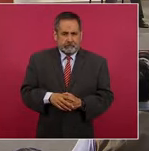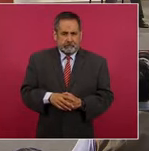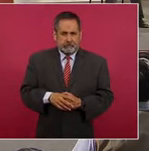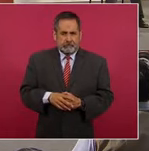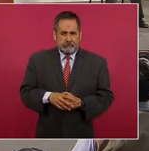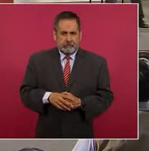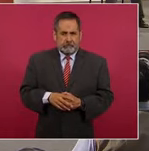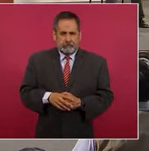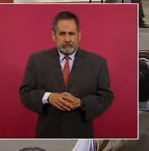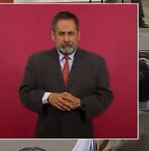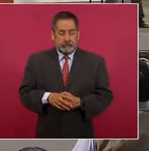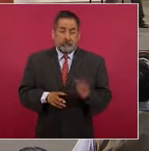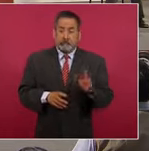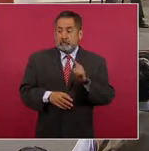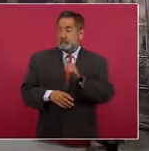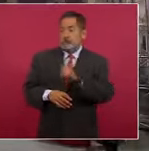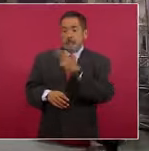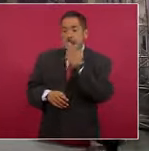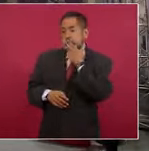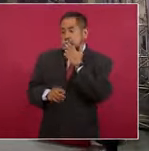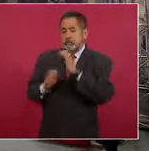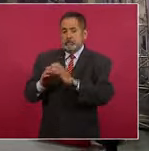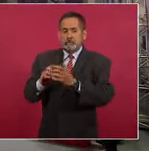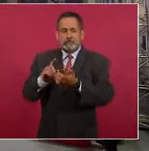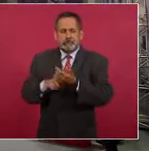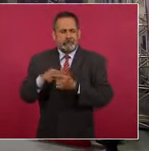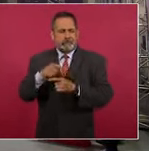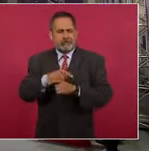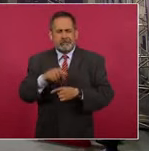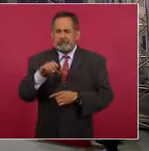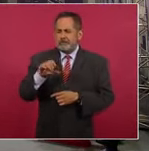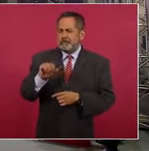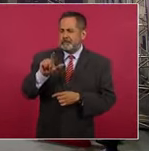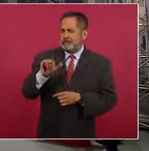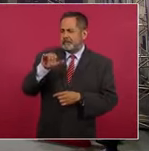Ah, pero ahí está Calica.